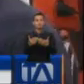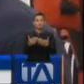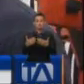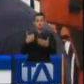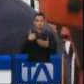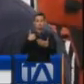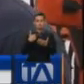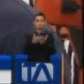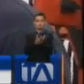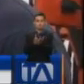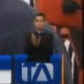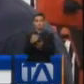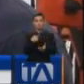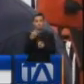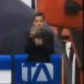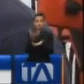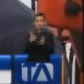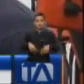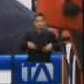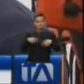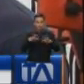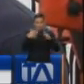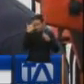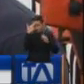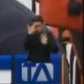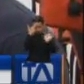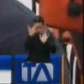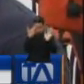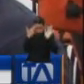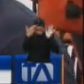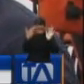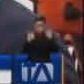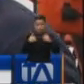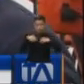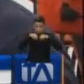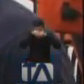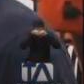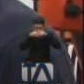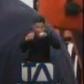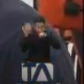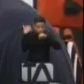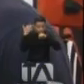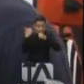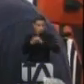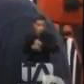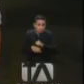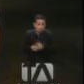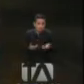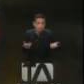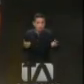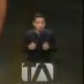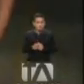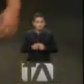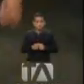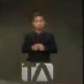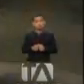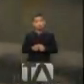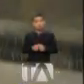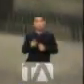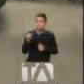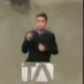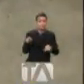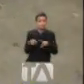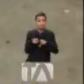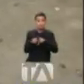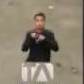en la cara, y lo único que le dije, no me dispares en la cara, y me acosté en el piso, y ahí comenzaron a insultarnos, a pegarnos y a robarnos. La escena, digna de una